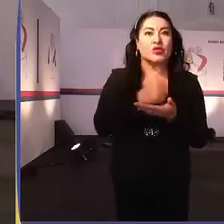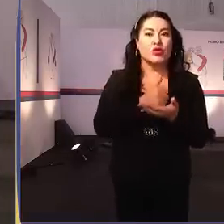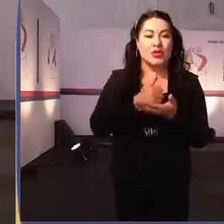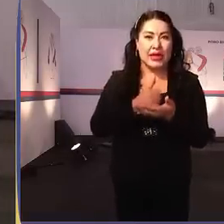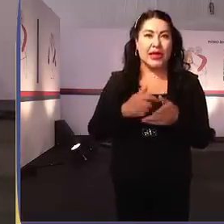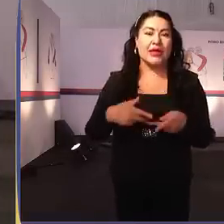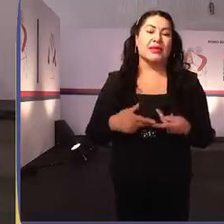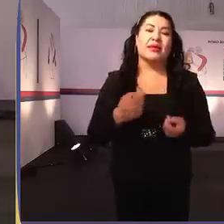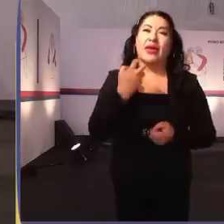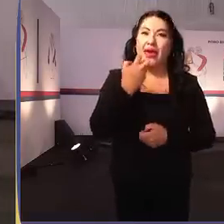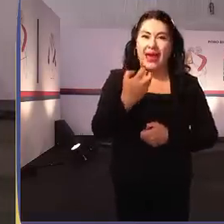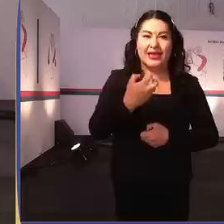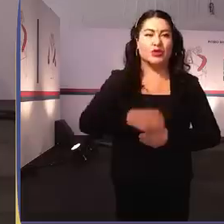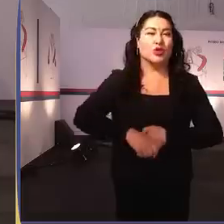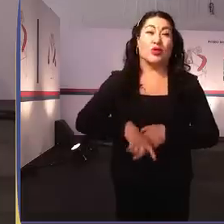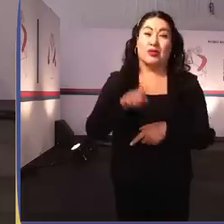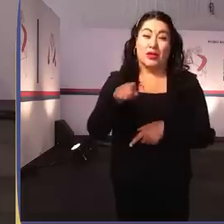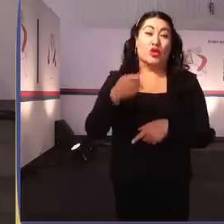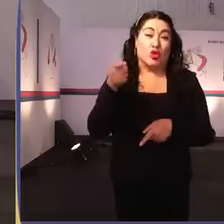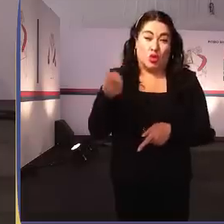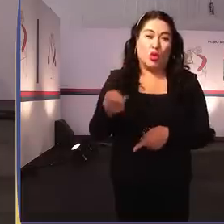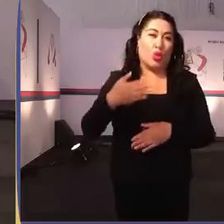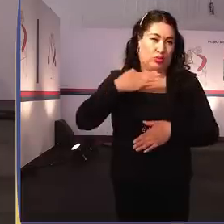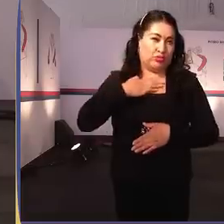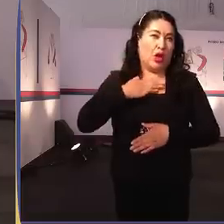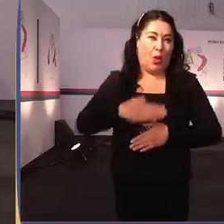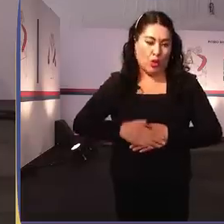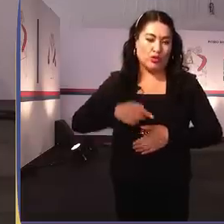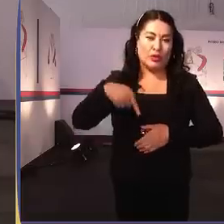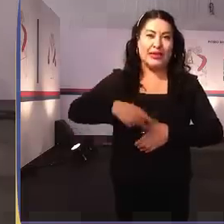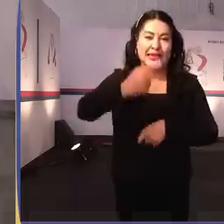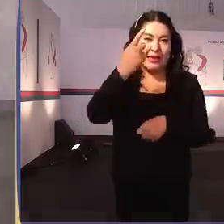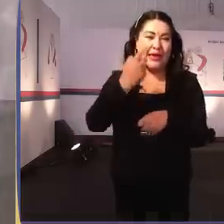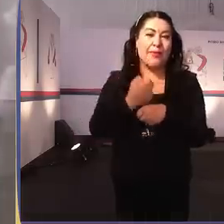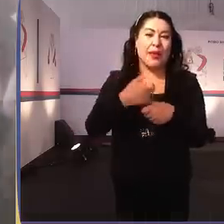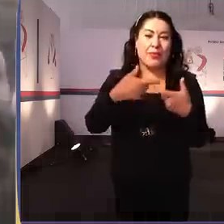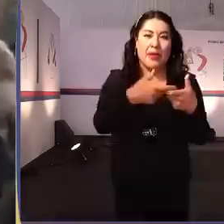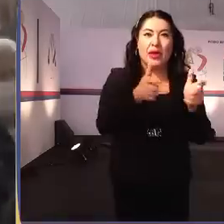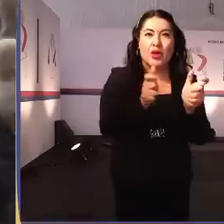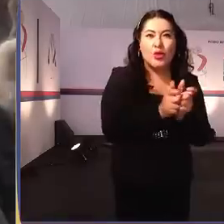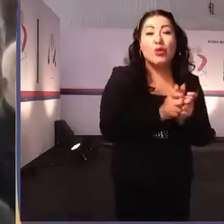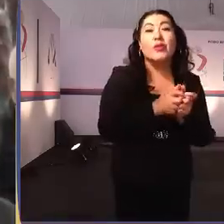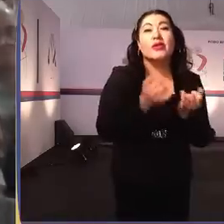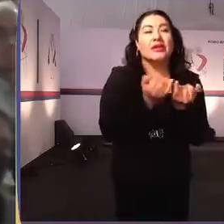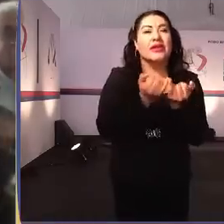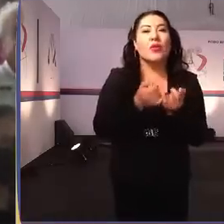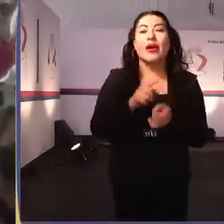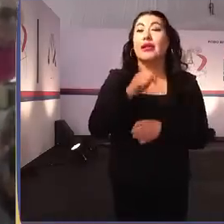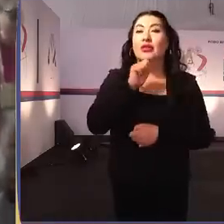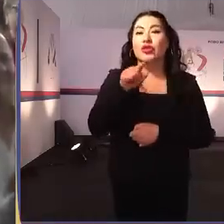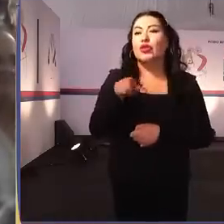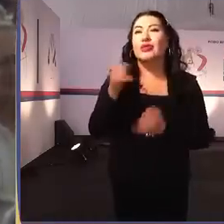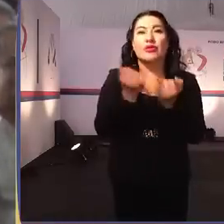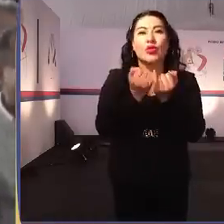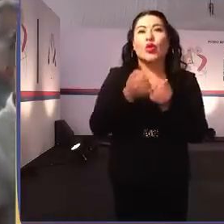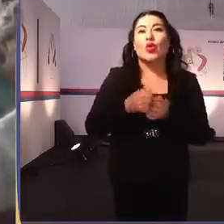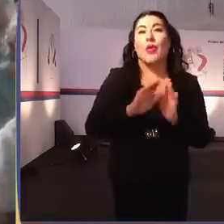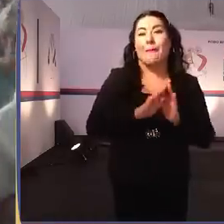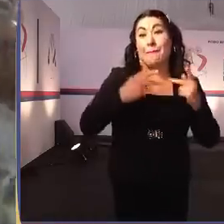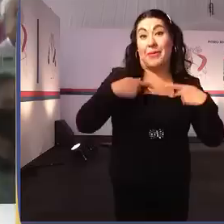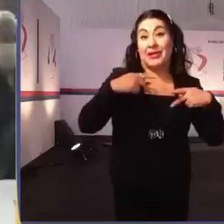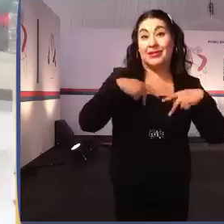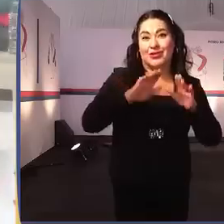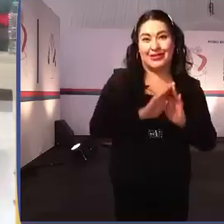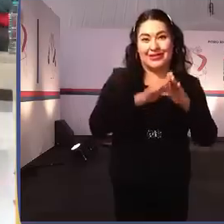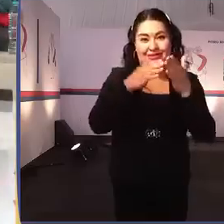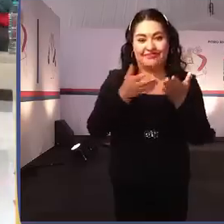un mérito de primera división en una república, y el mérito de ser promotora de la lectura. Sí.